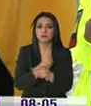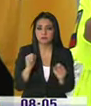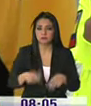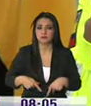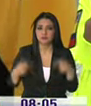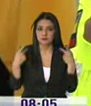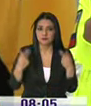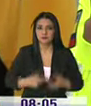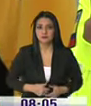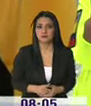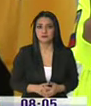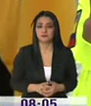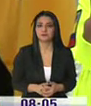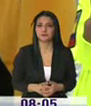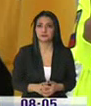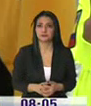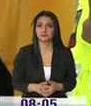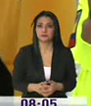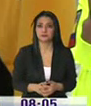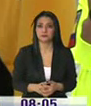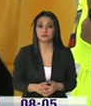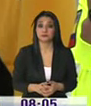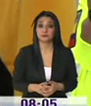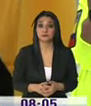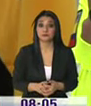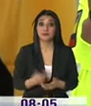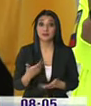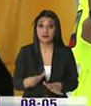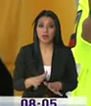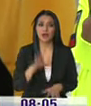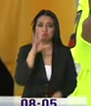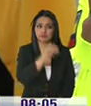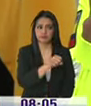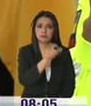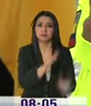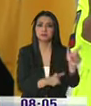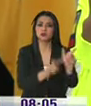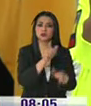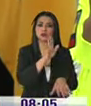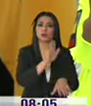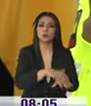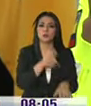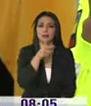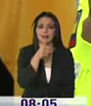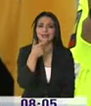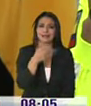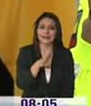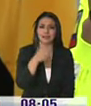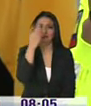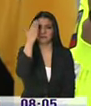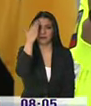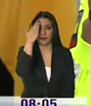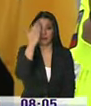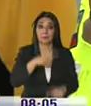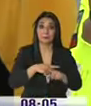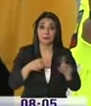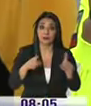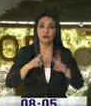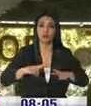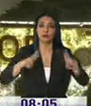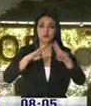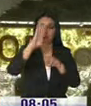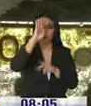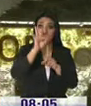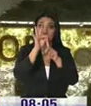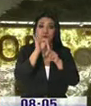Y hay avances en las personas que están involucradas y que Estamos trabajando ya con nuestras unidades especiales.